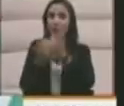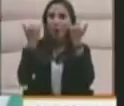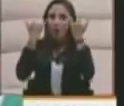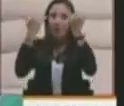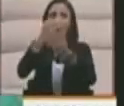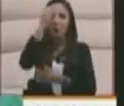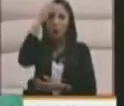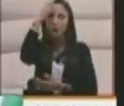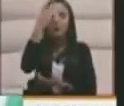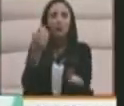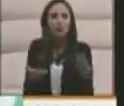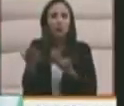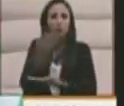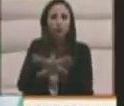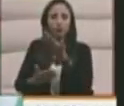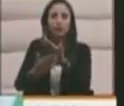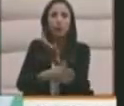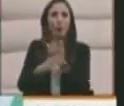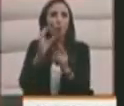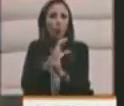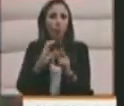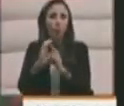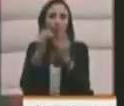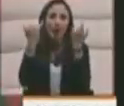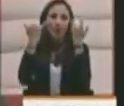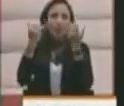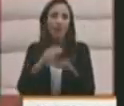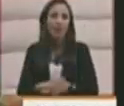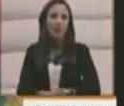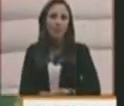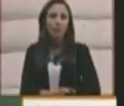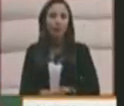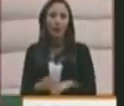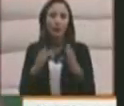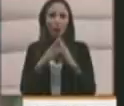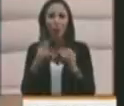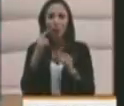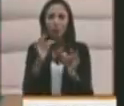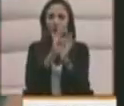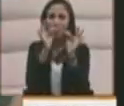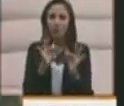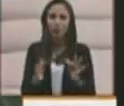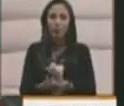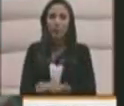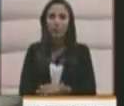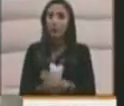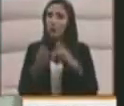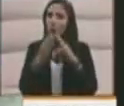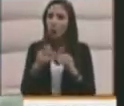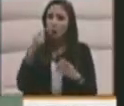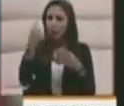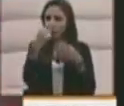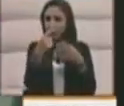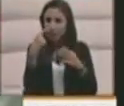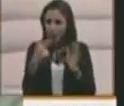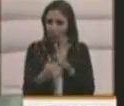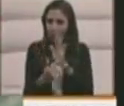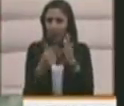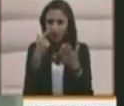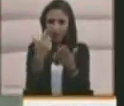la agricultura natural, de todo lo que es orgánico. Y bueno, cada productor que tú ves aquí